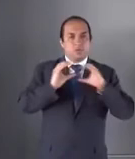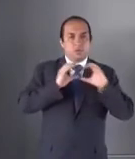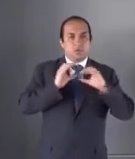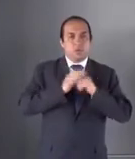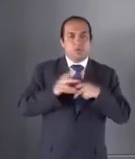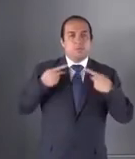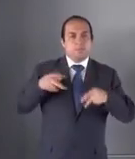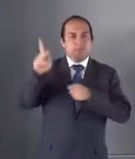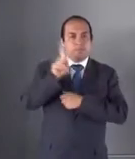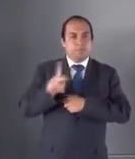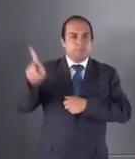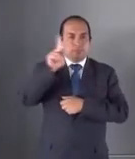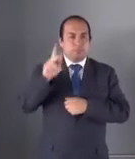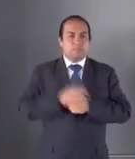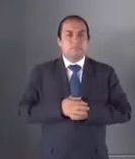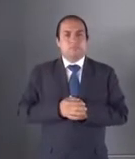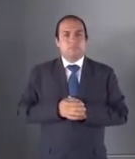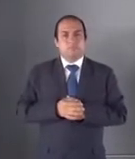como lo hemos hecho hasta ahora.